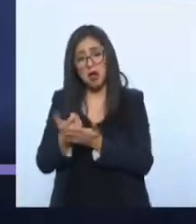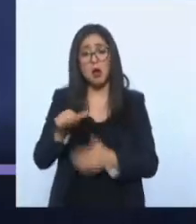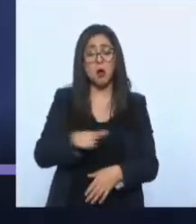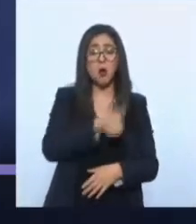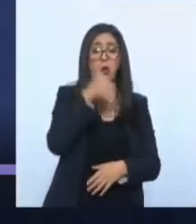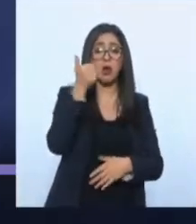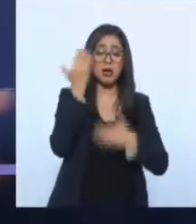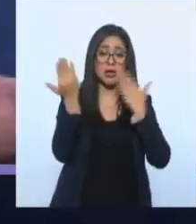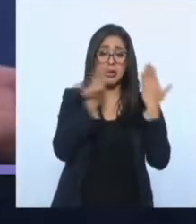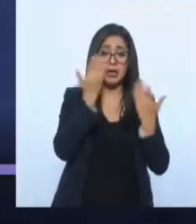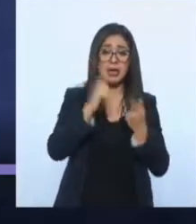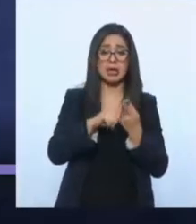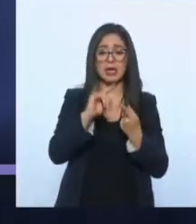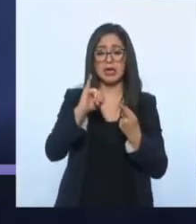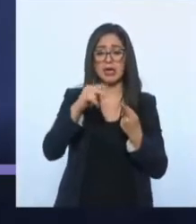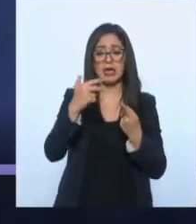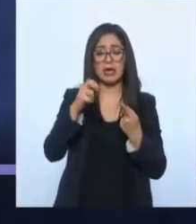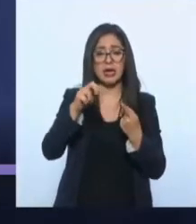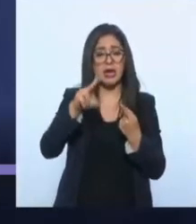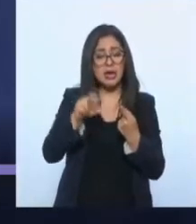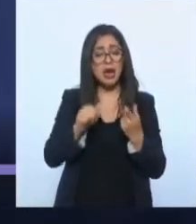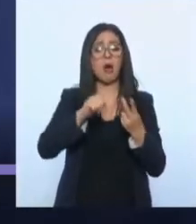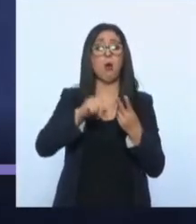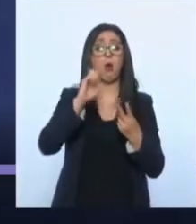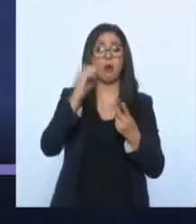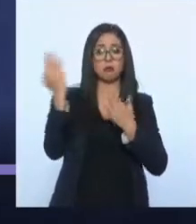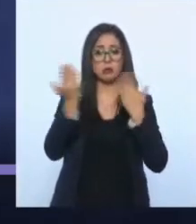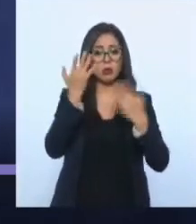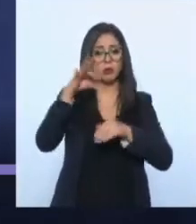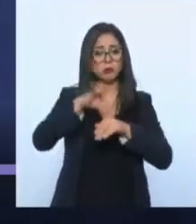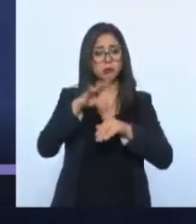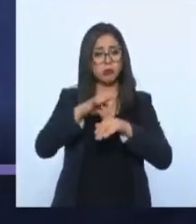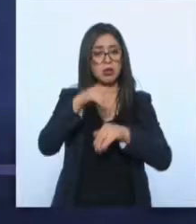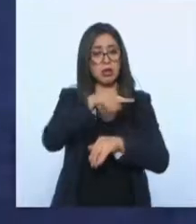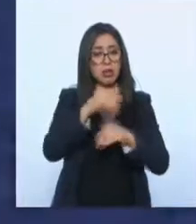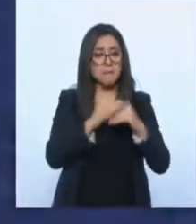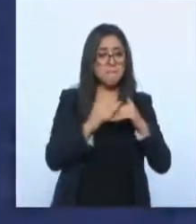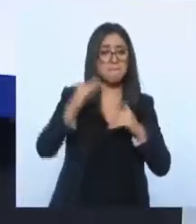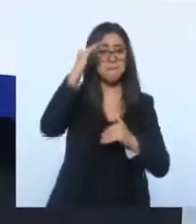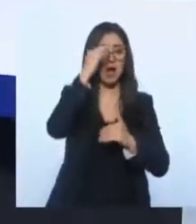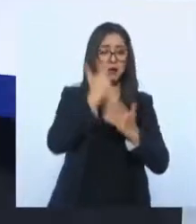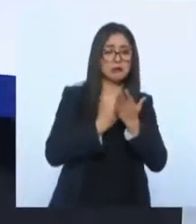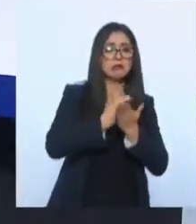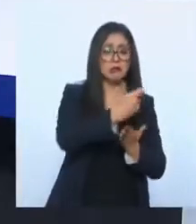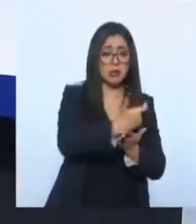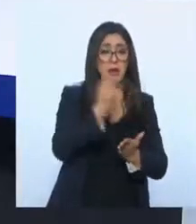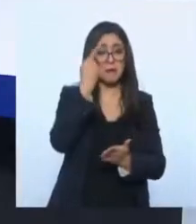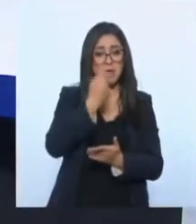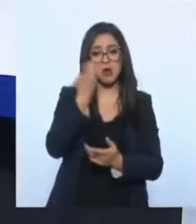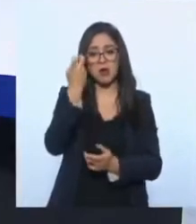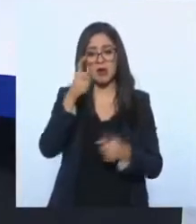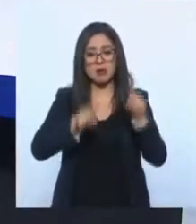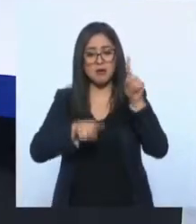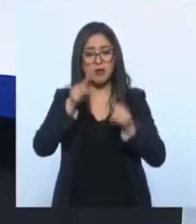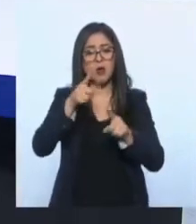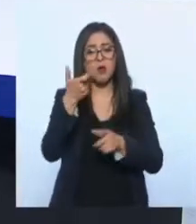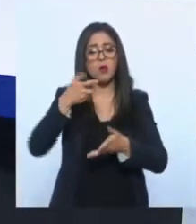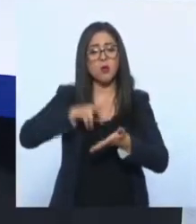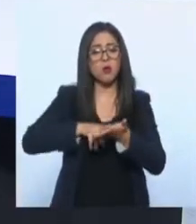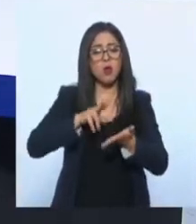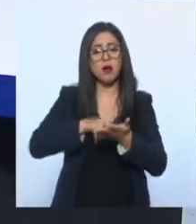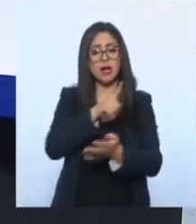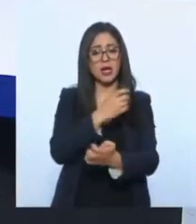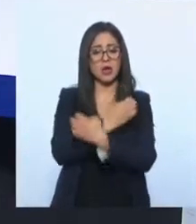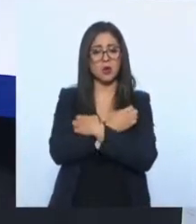las ingenierías o las de medicina, que son las que realmente tienen un mayor egreso. Entonces, dependiendo de eso, es como los costos que tiene la educación pública,